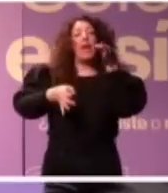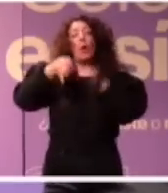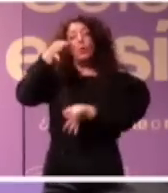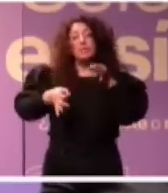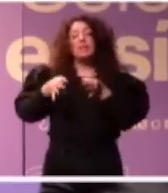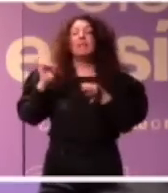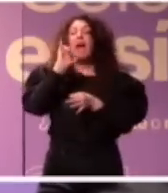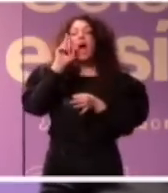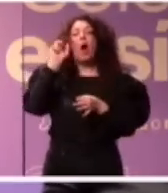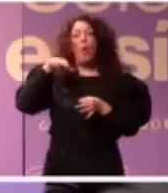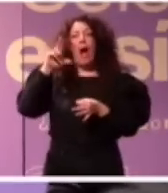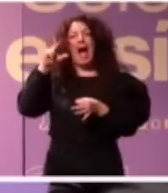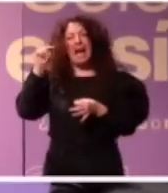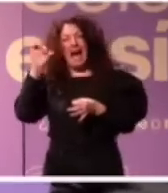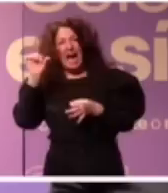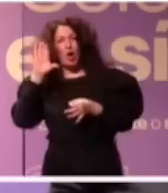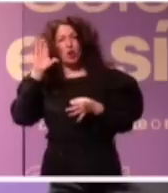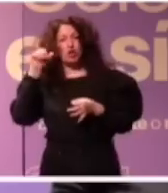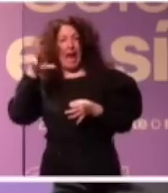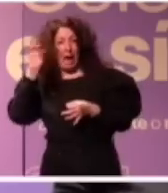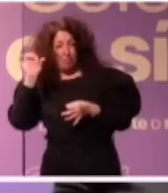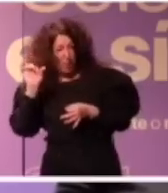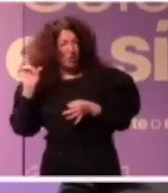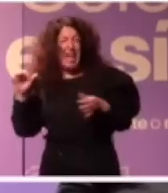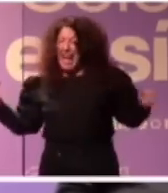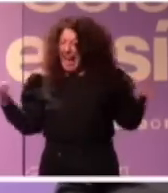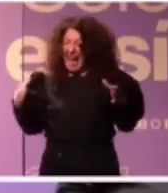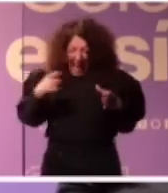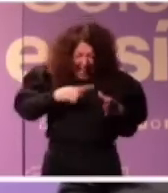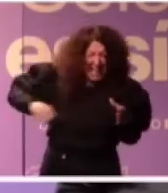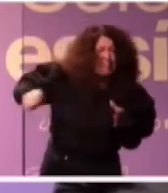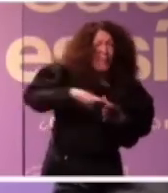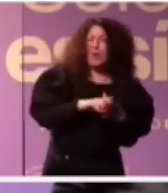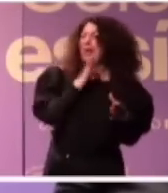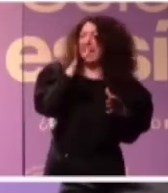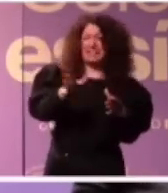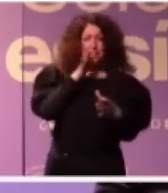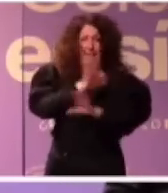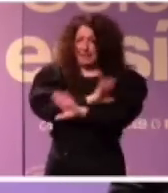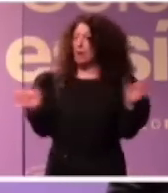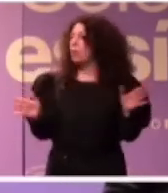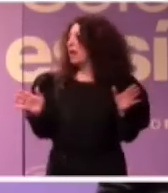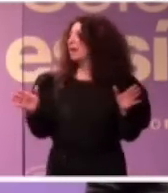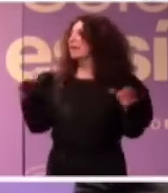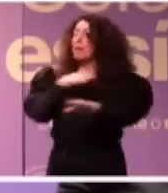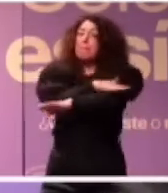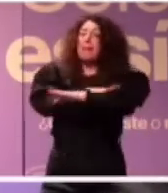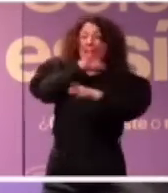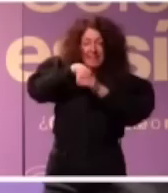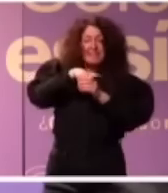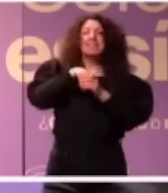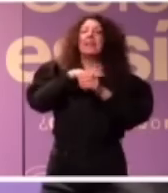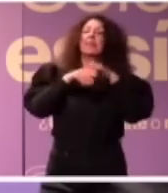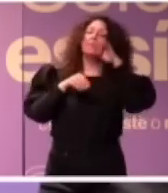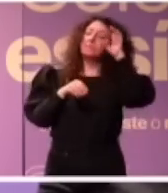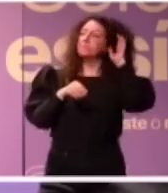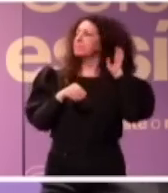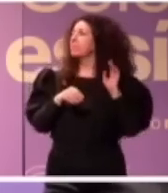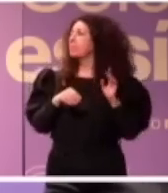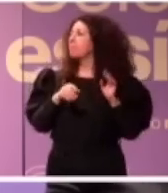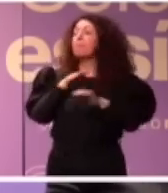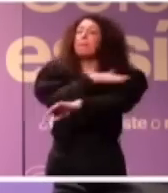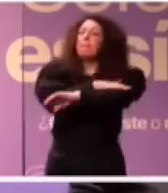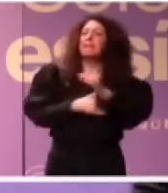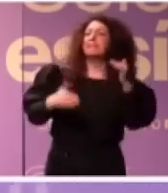Carlos Campo, y un equipo espectacular, espectacular, del Ministerio de Justicia de Juan Carlos Campo y también del Ministerio